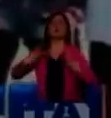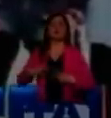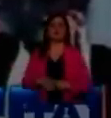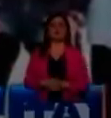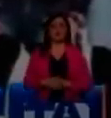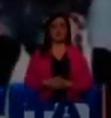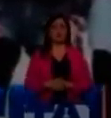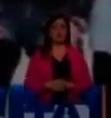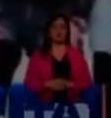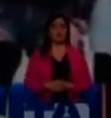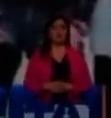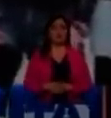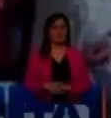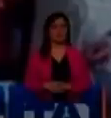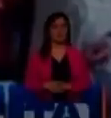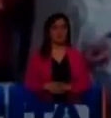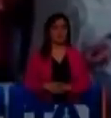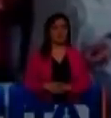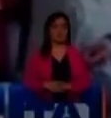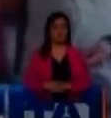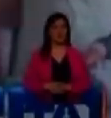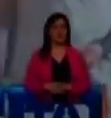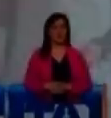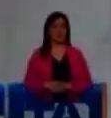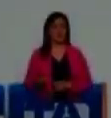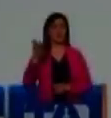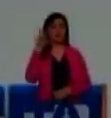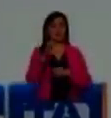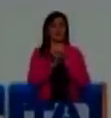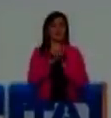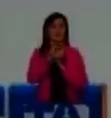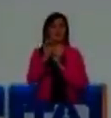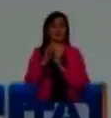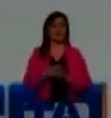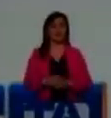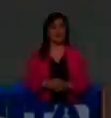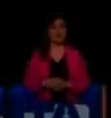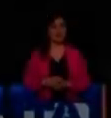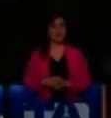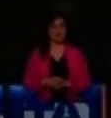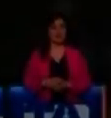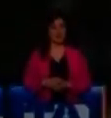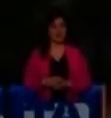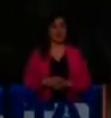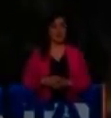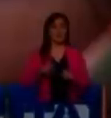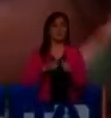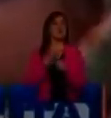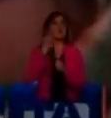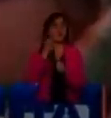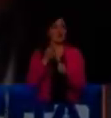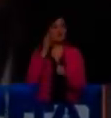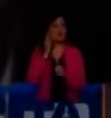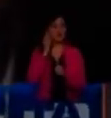Bueno, mira, mi agresión ocurrió ya hace 20 años, fui el primer caso registrado en Colombia, tuve